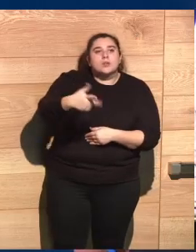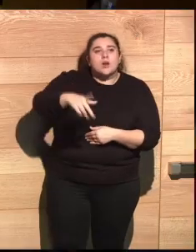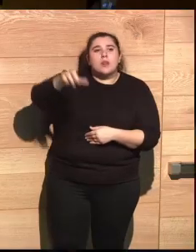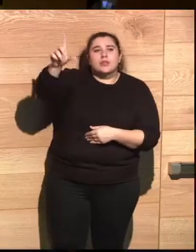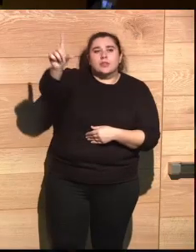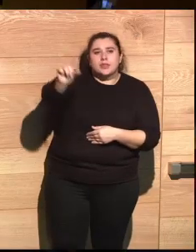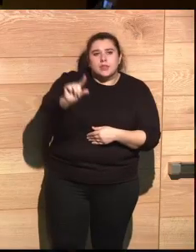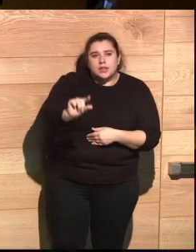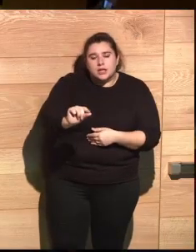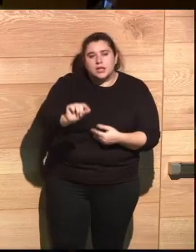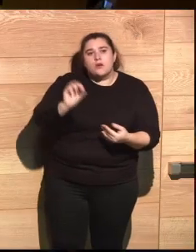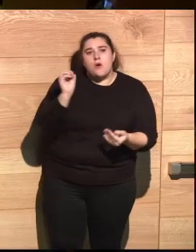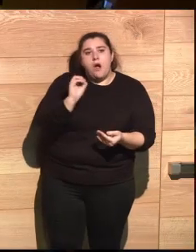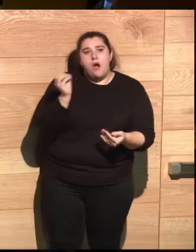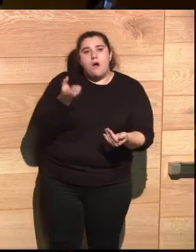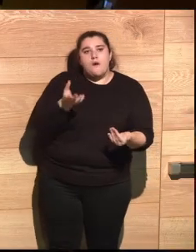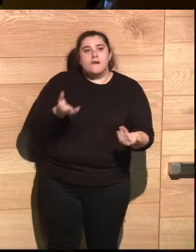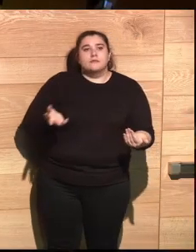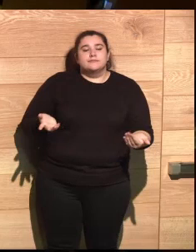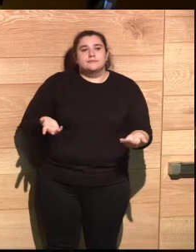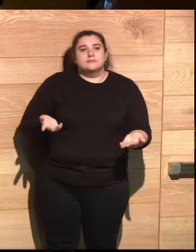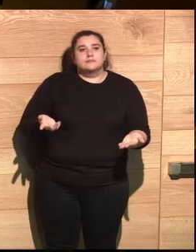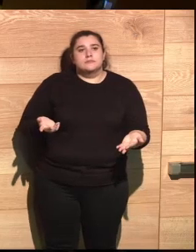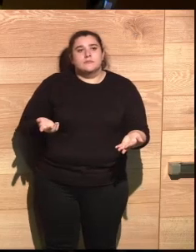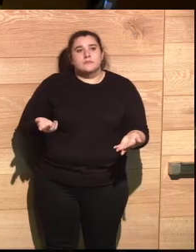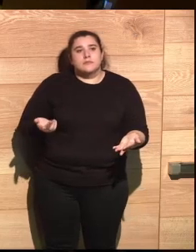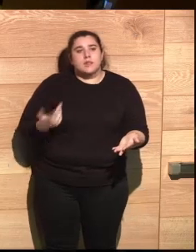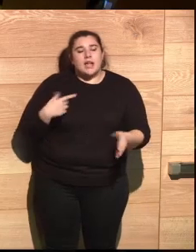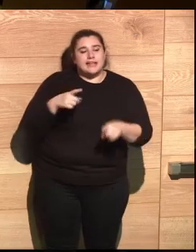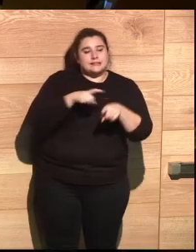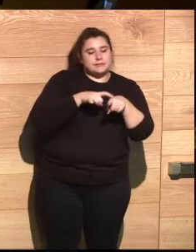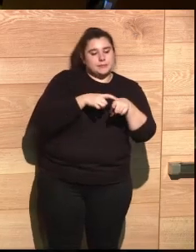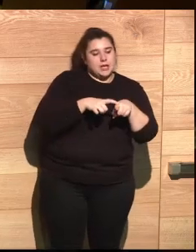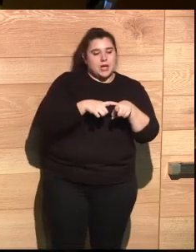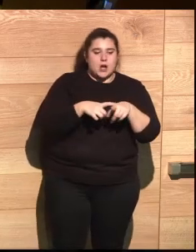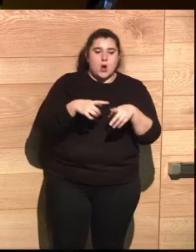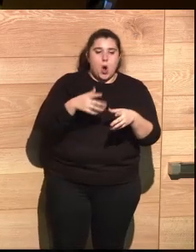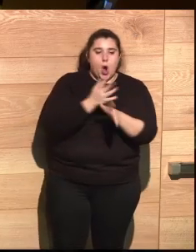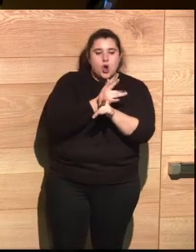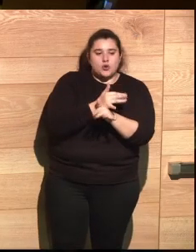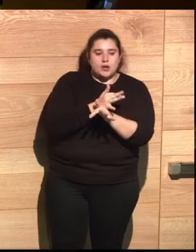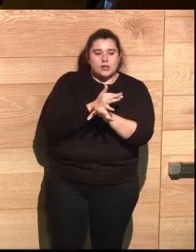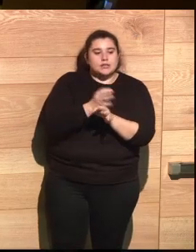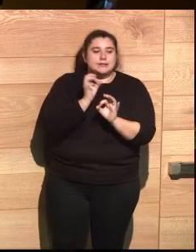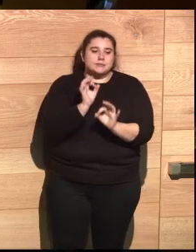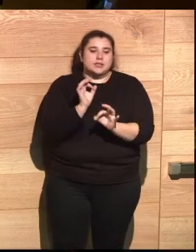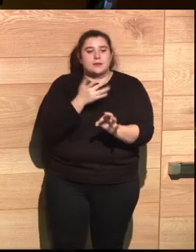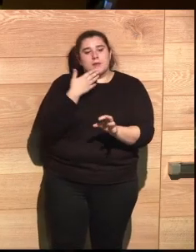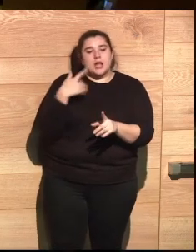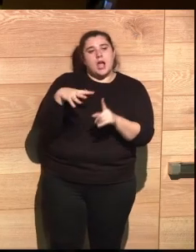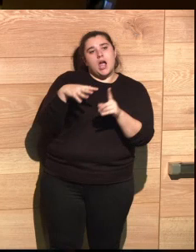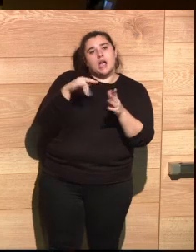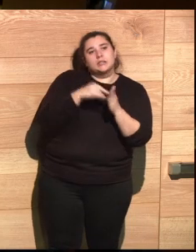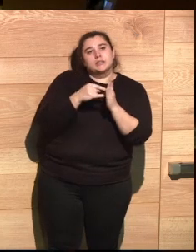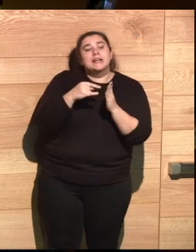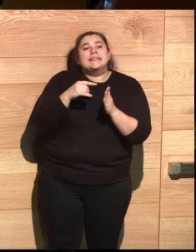el precio, o simplemente para todavía una X clase de jugadores que pueden tener una situación